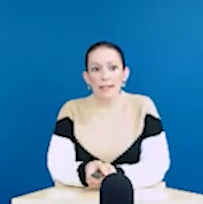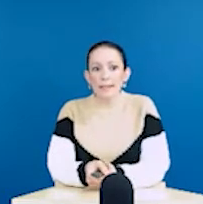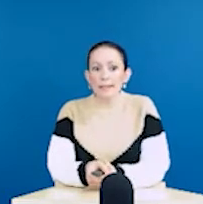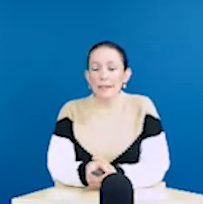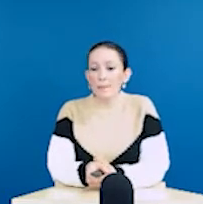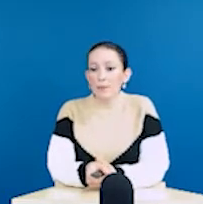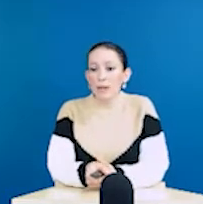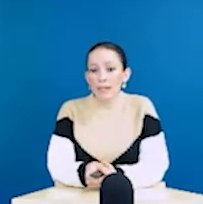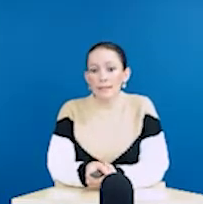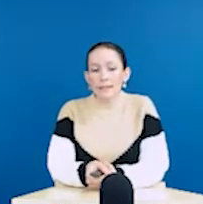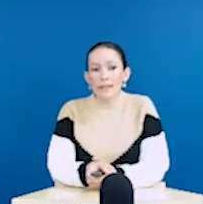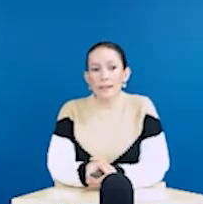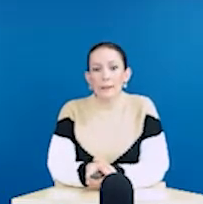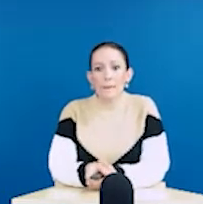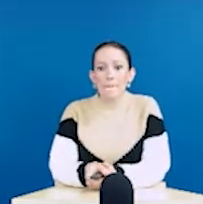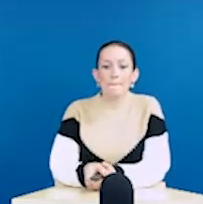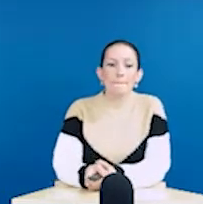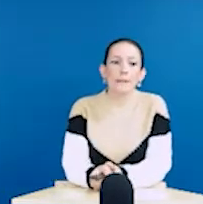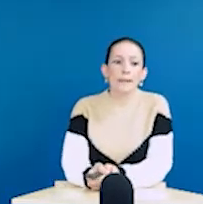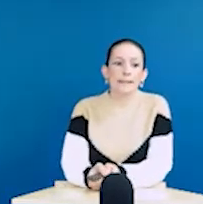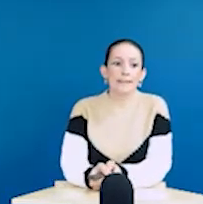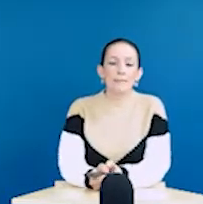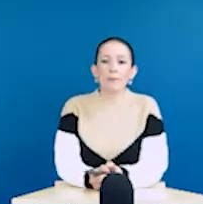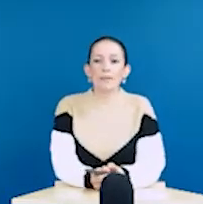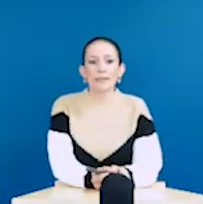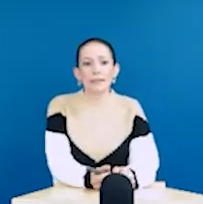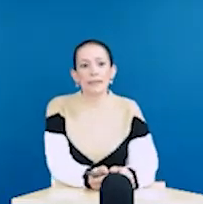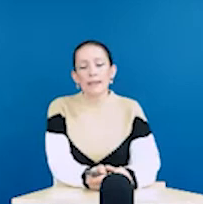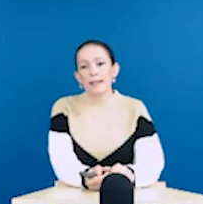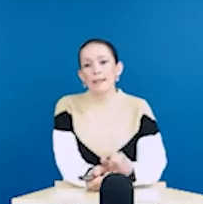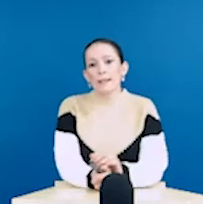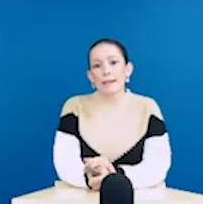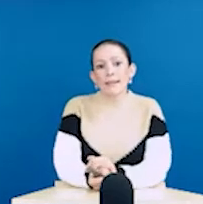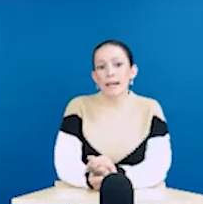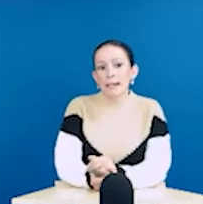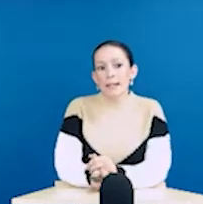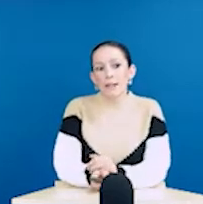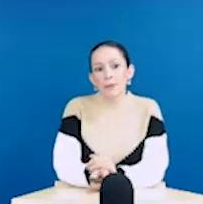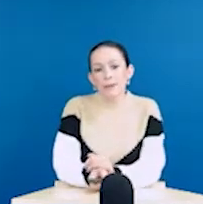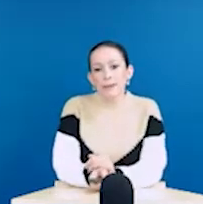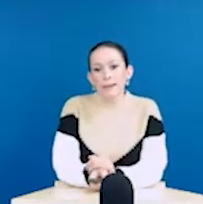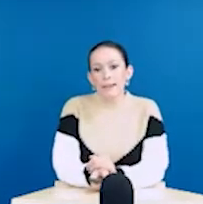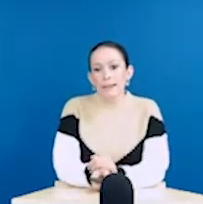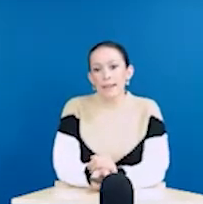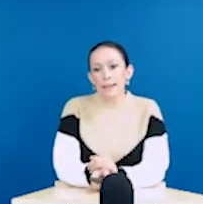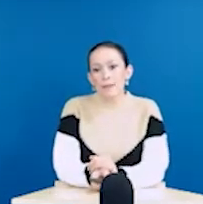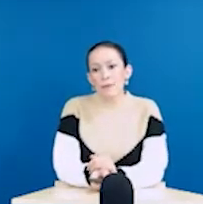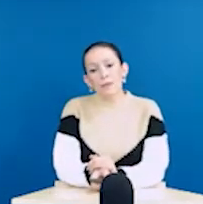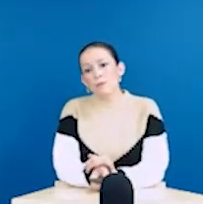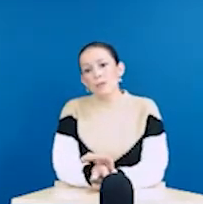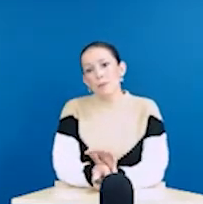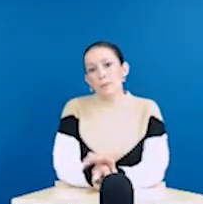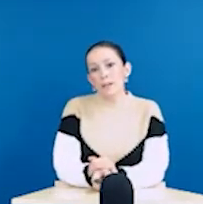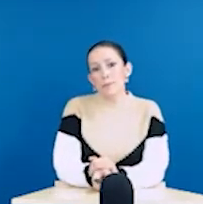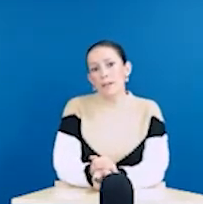pacientes. En estas terapias orales es importante dejar claro de que